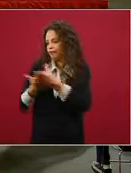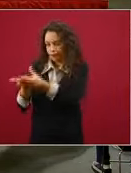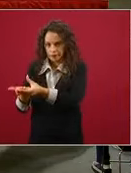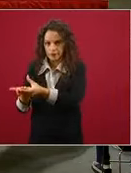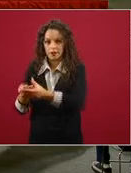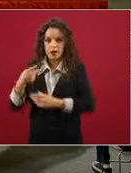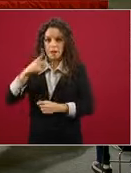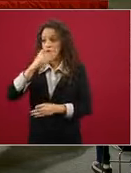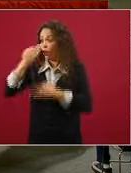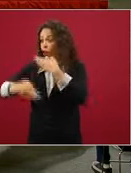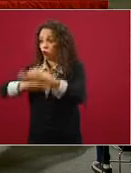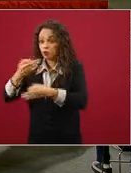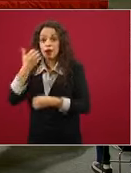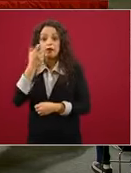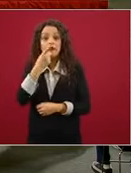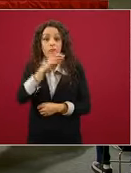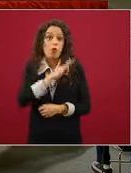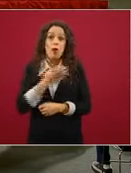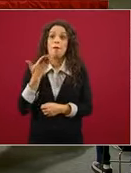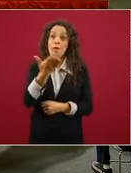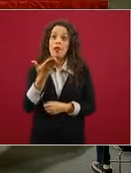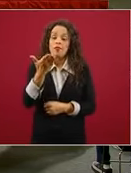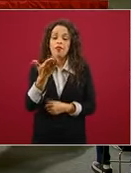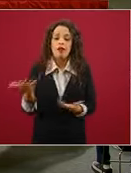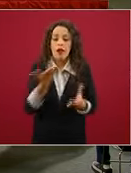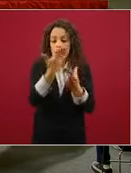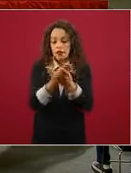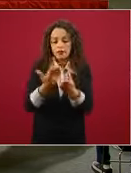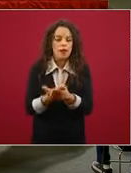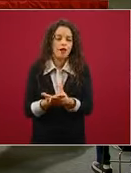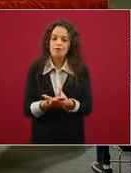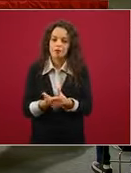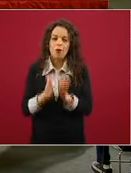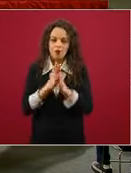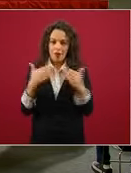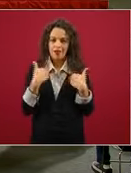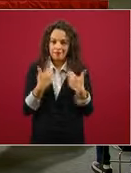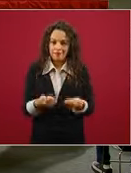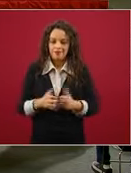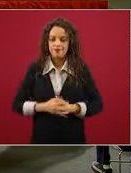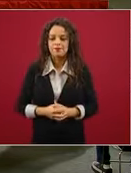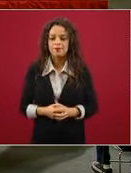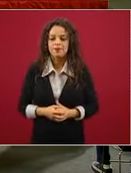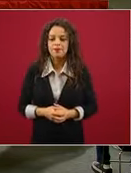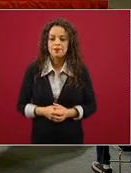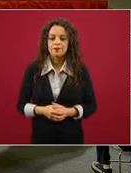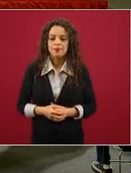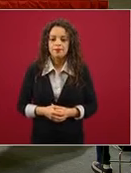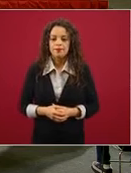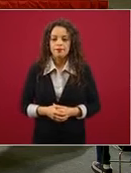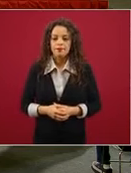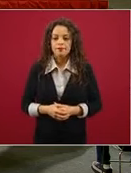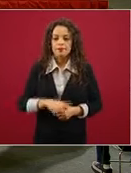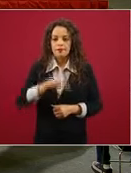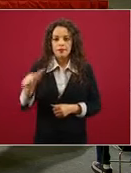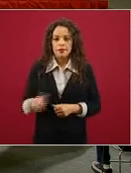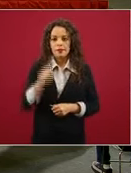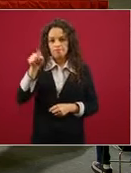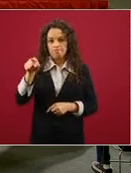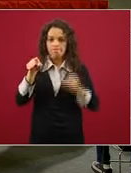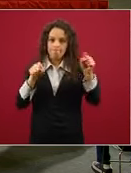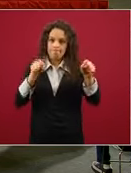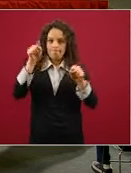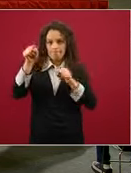Juan Carlos, la colega de allá de vestido rojo, usted y usted por acá, y nos vamos con Uri. Y Saturnino